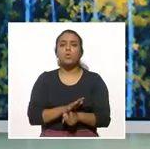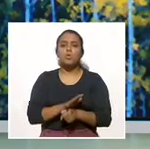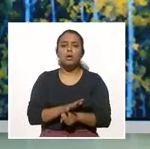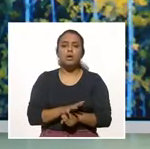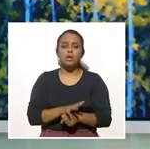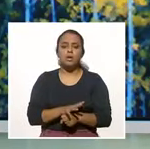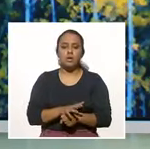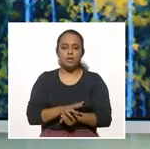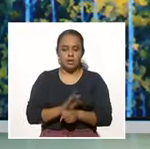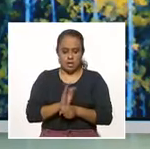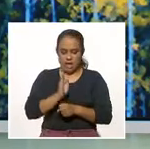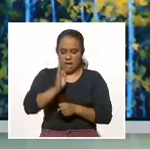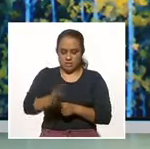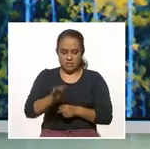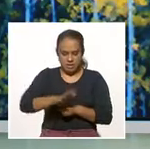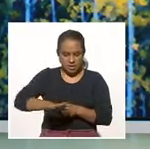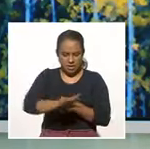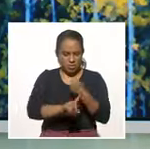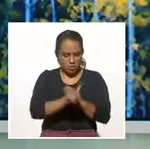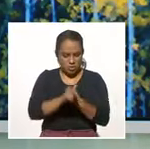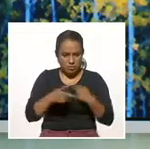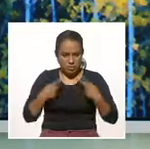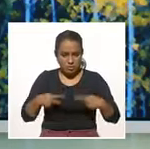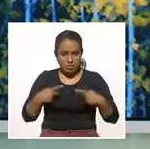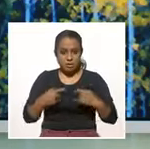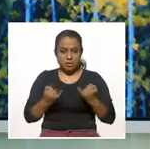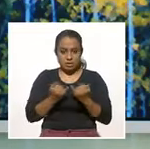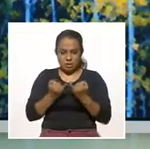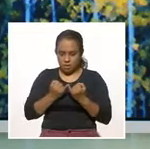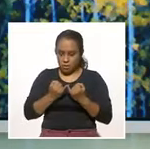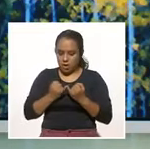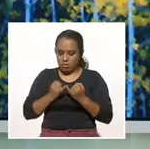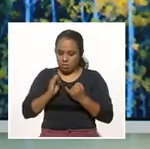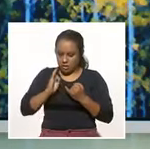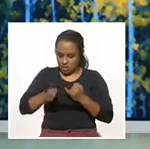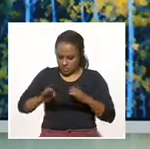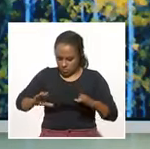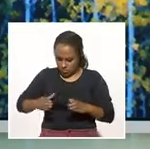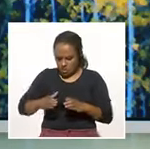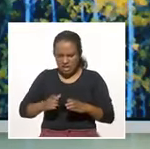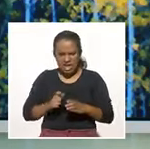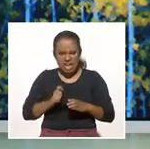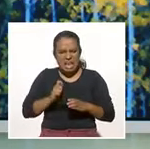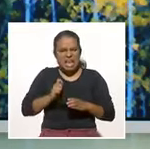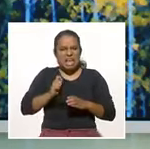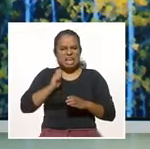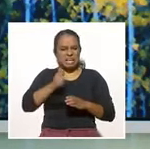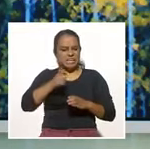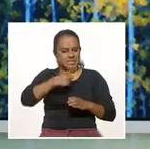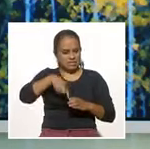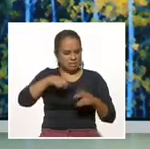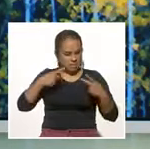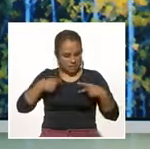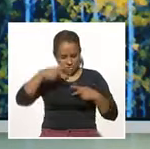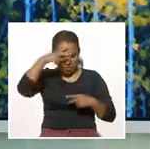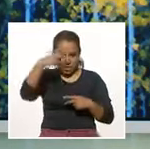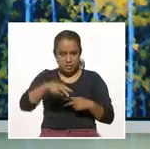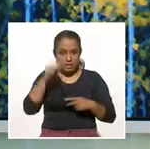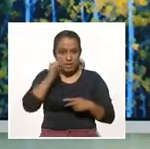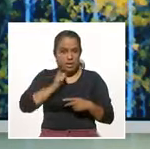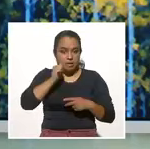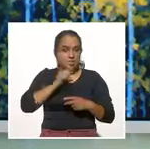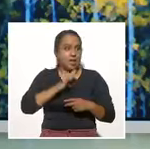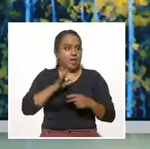de resiliencia social y resiliencia comunitaria. O sea, ¿qué es esto que nos une a todos los mexicanos cuando